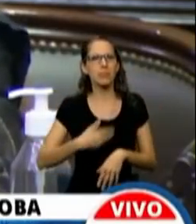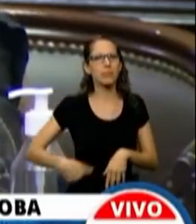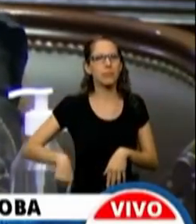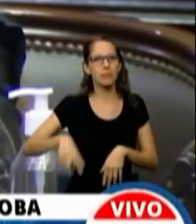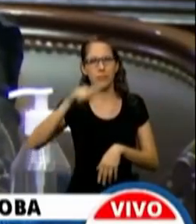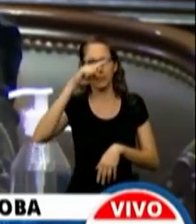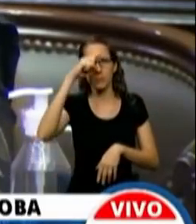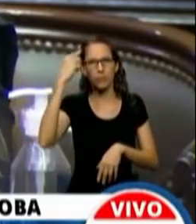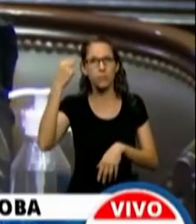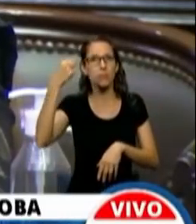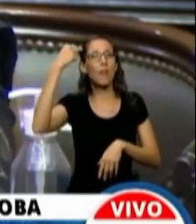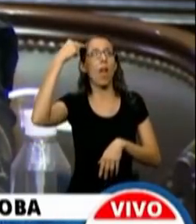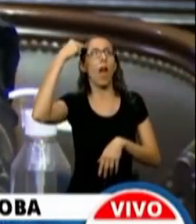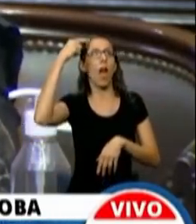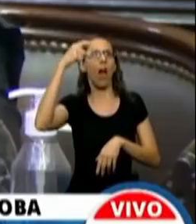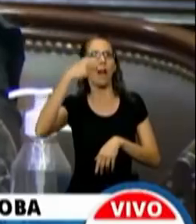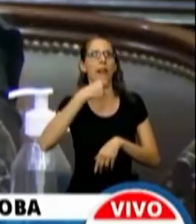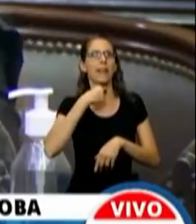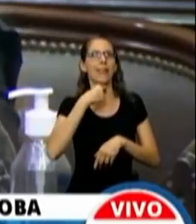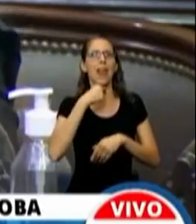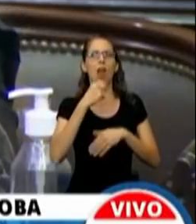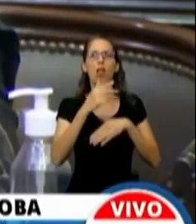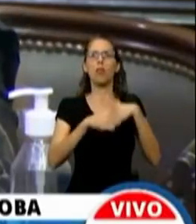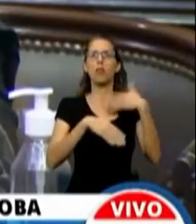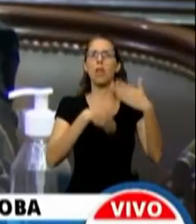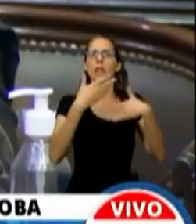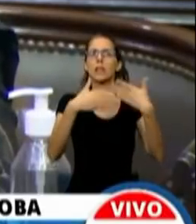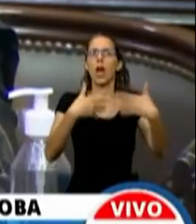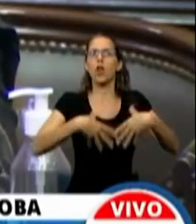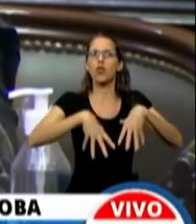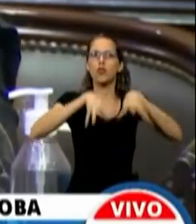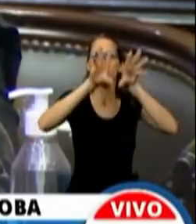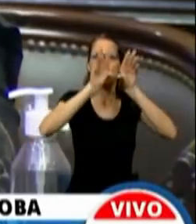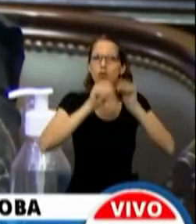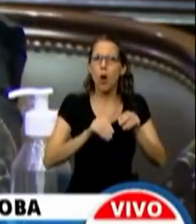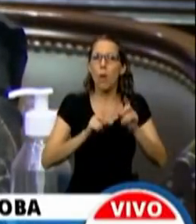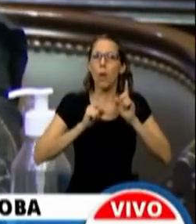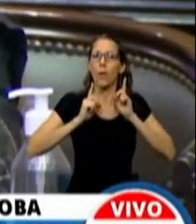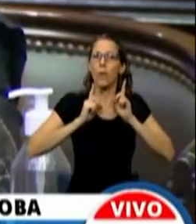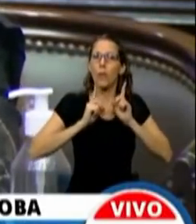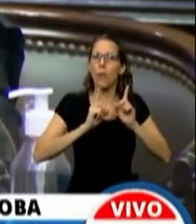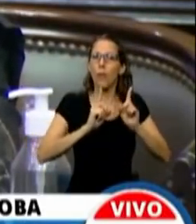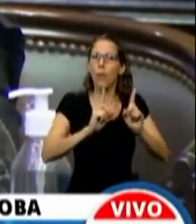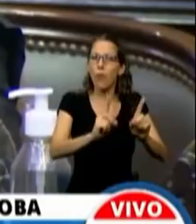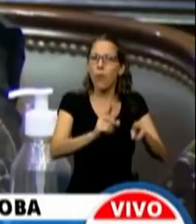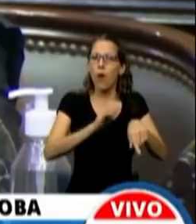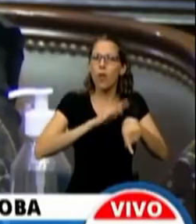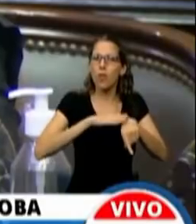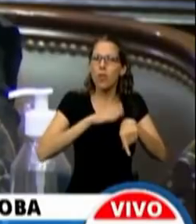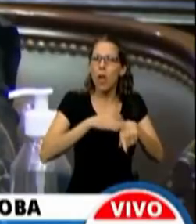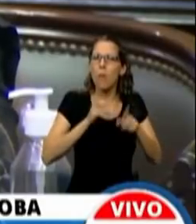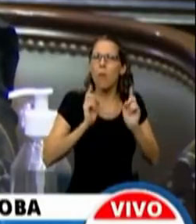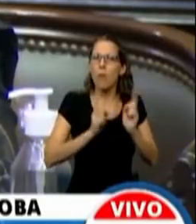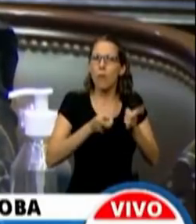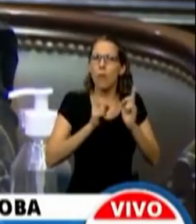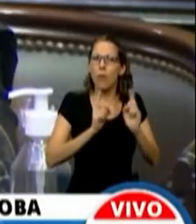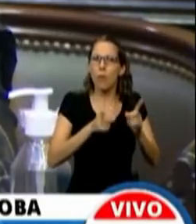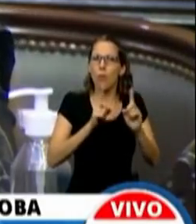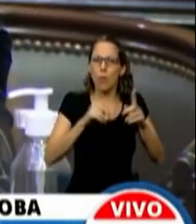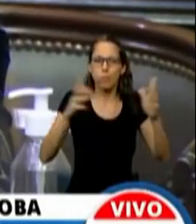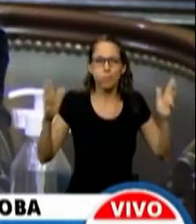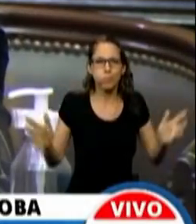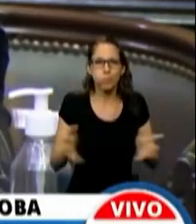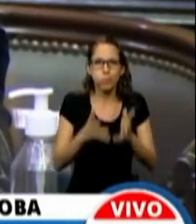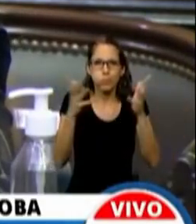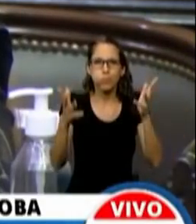en la sesión del presupuesto, mi familia se fue, ellos totalmente, por supuesto, decidieron irse, bueno, yo